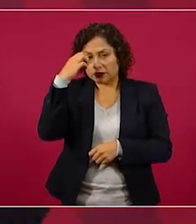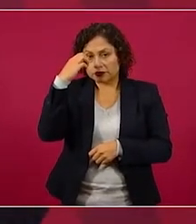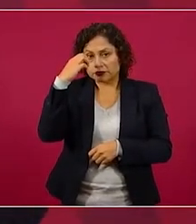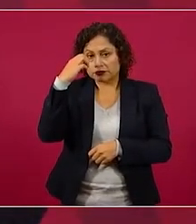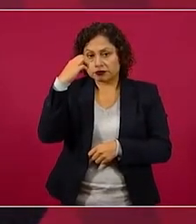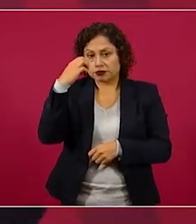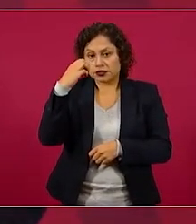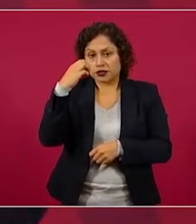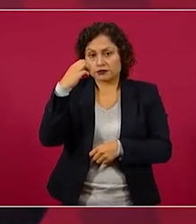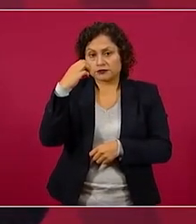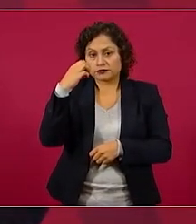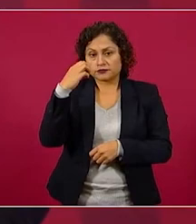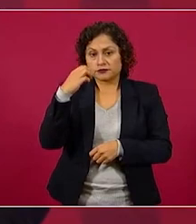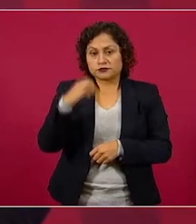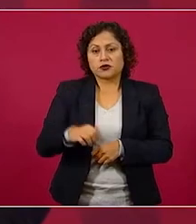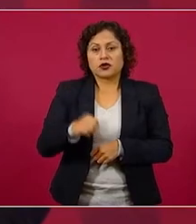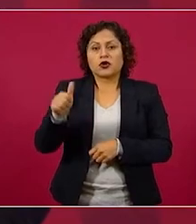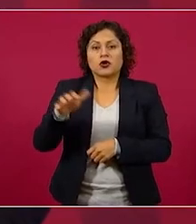José María Morelos,